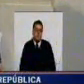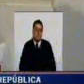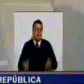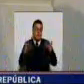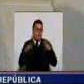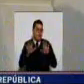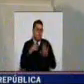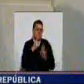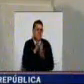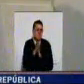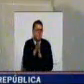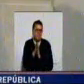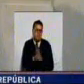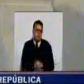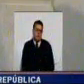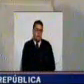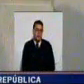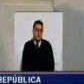Concluyo entonces diciendo eso.